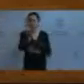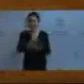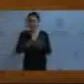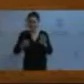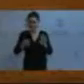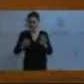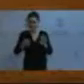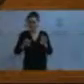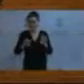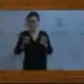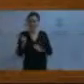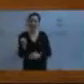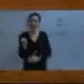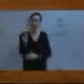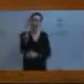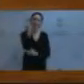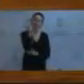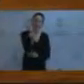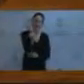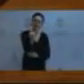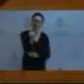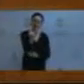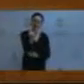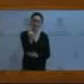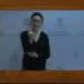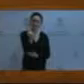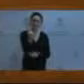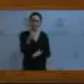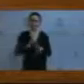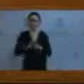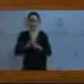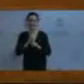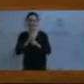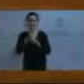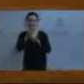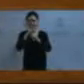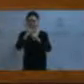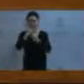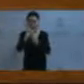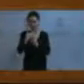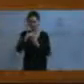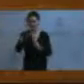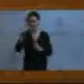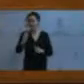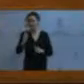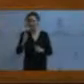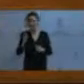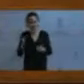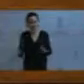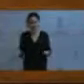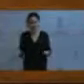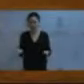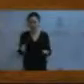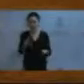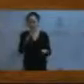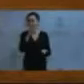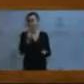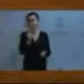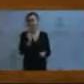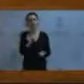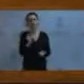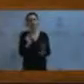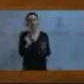pudieran apoyar una salida a la situación en la que ellos están viviendo. Porque, mire, el país